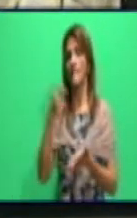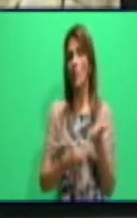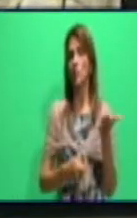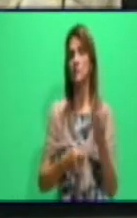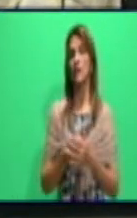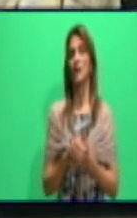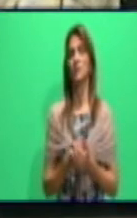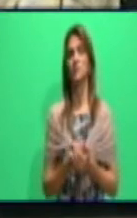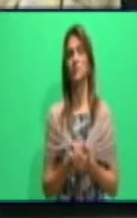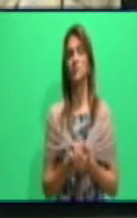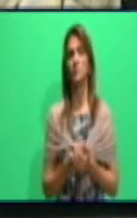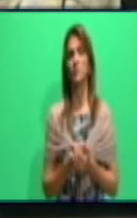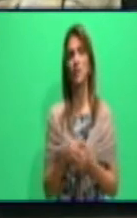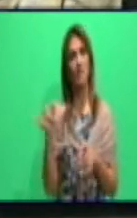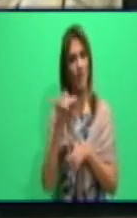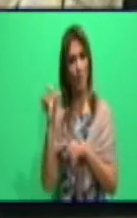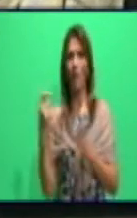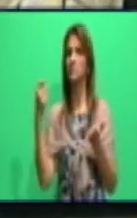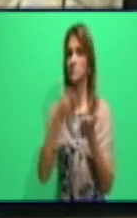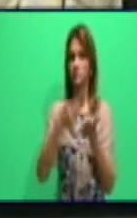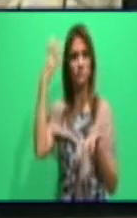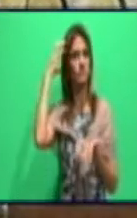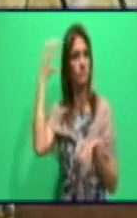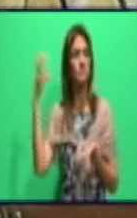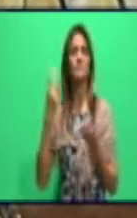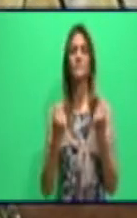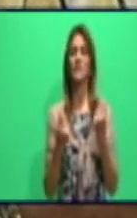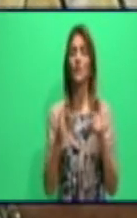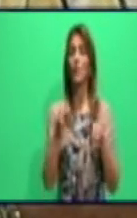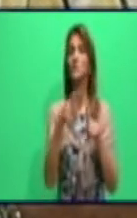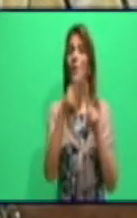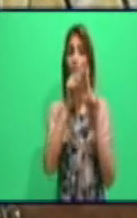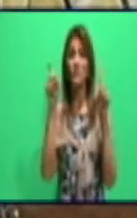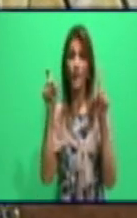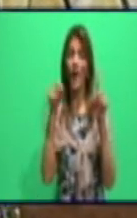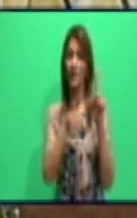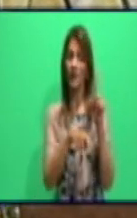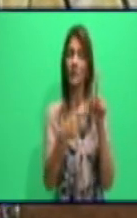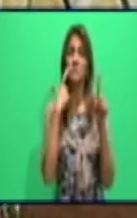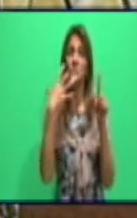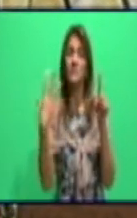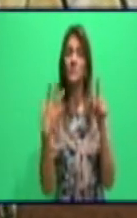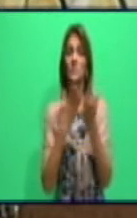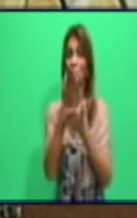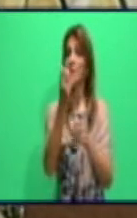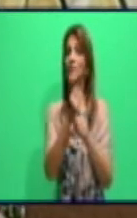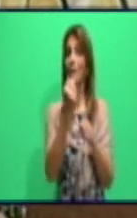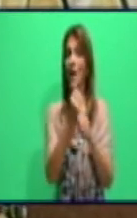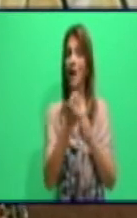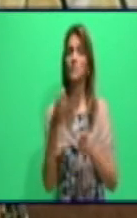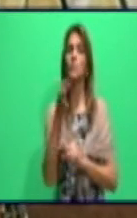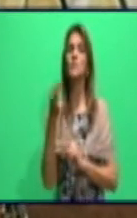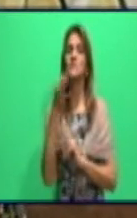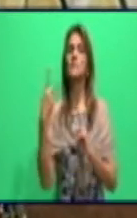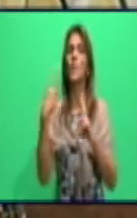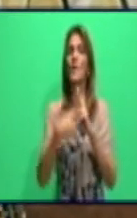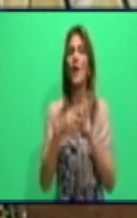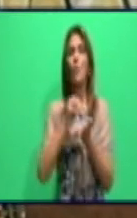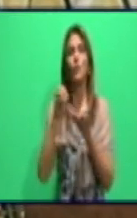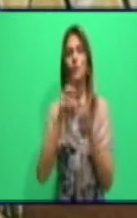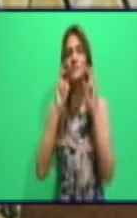638 mil pesos este es un tema que lo seguimos trabajando en el municipio vayamos sobre todo conectar a la principal problemática